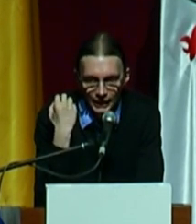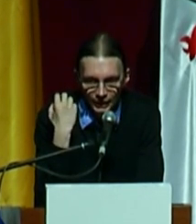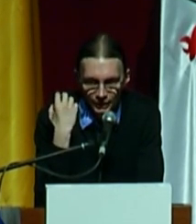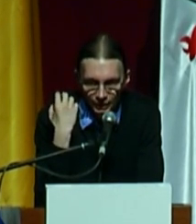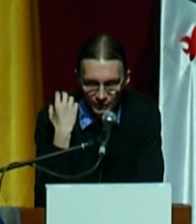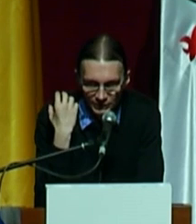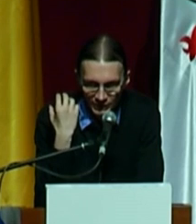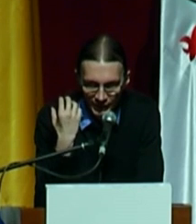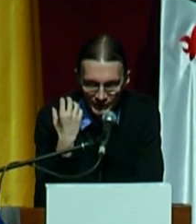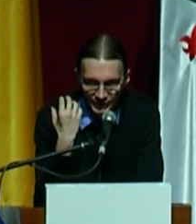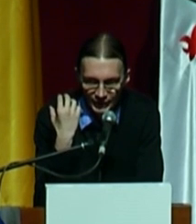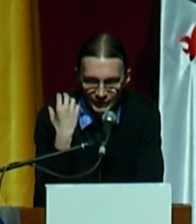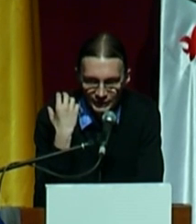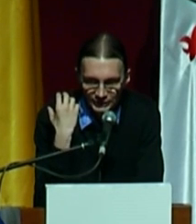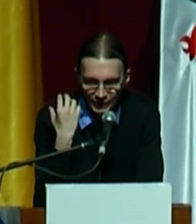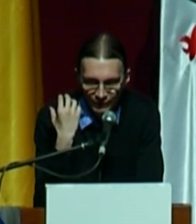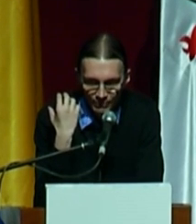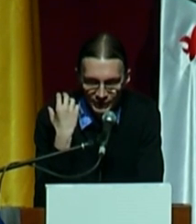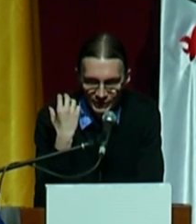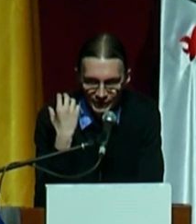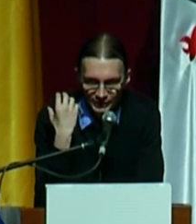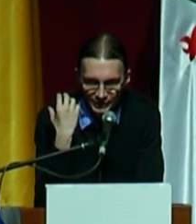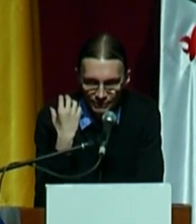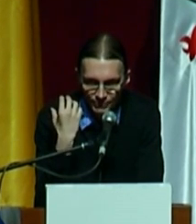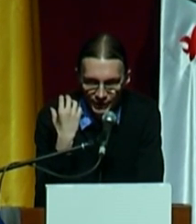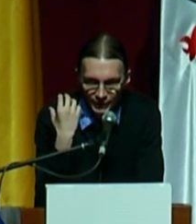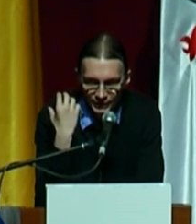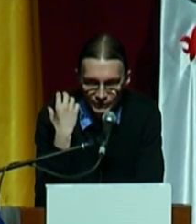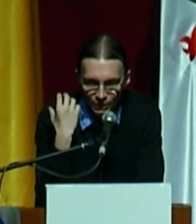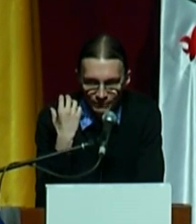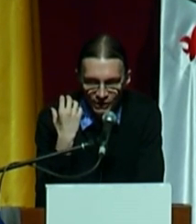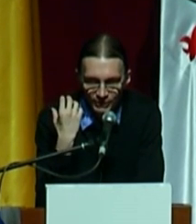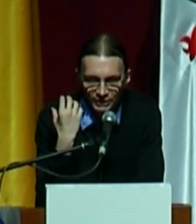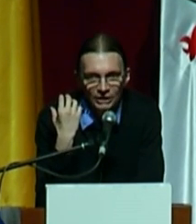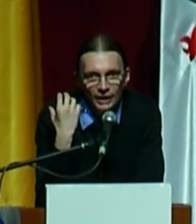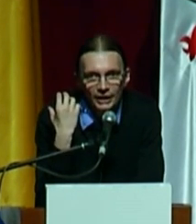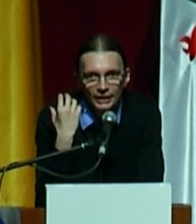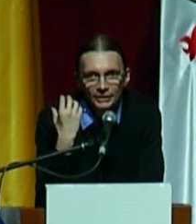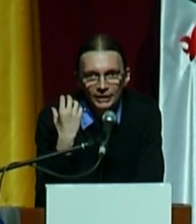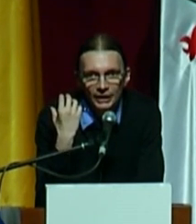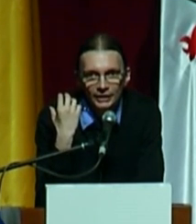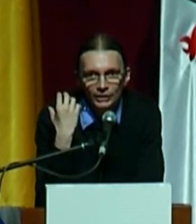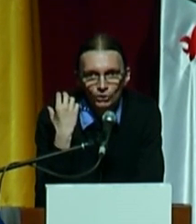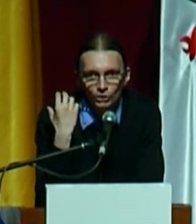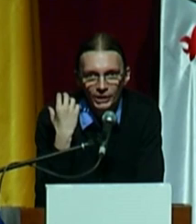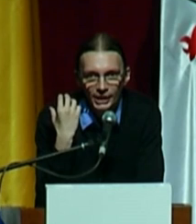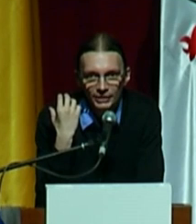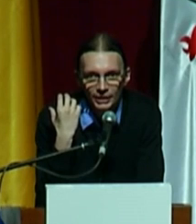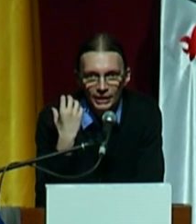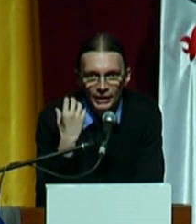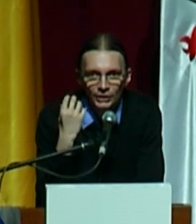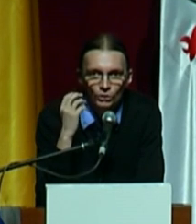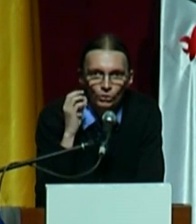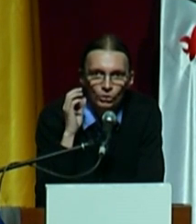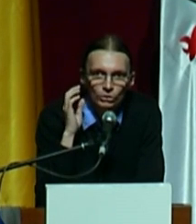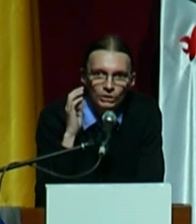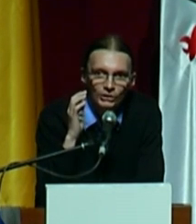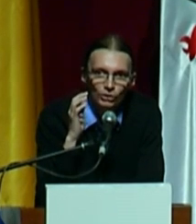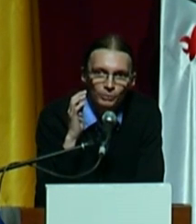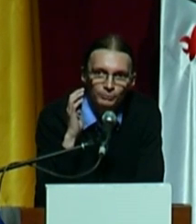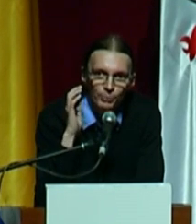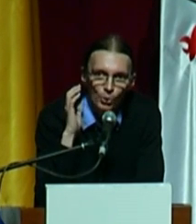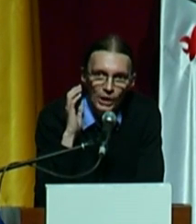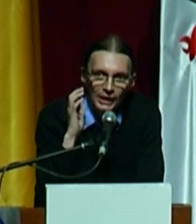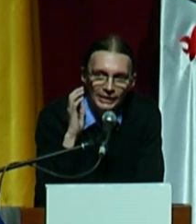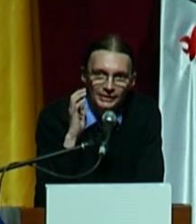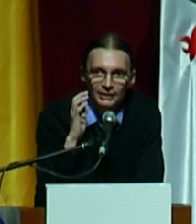La ciencia debe pensarse siempre desde una perspectiva crítica de la sociedad y dentro de un